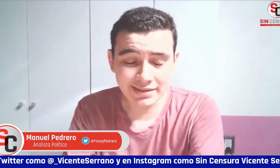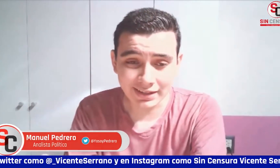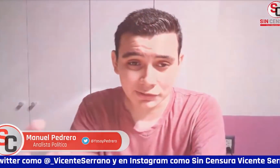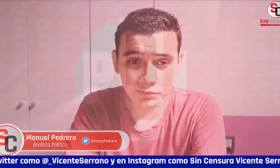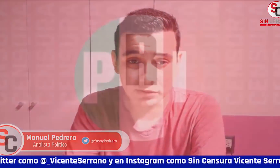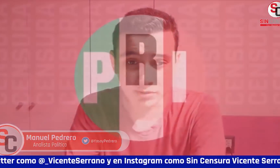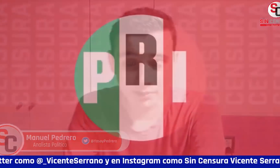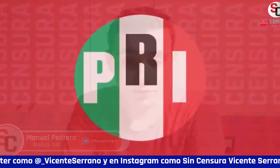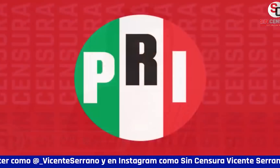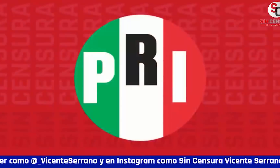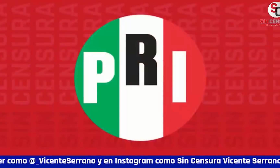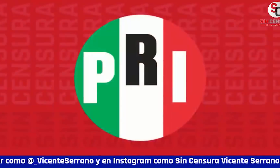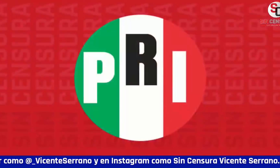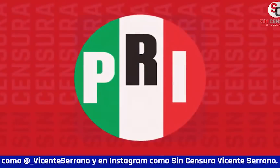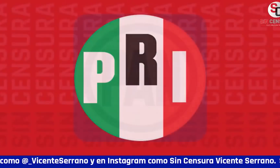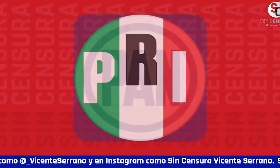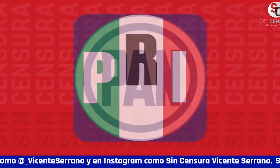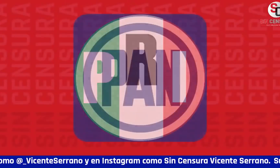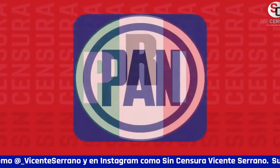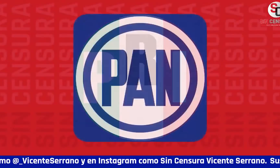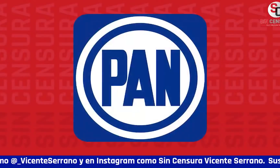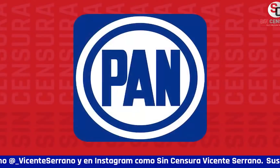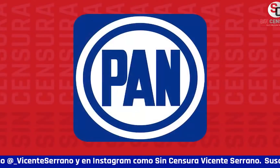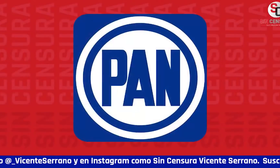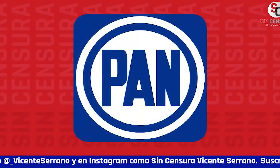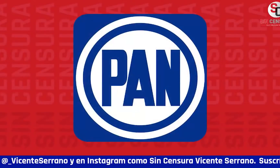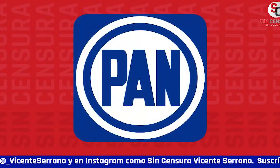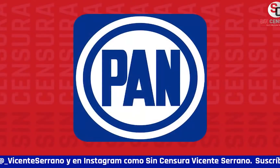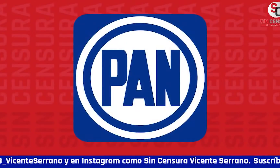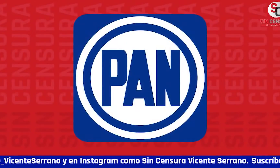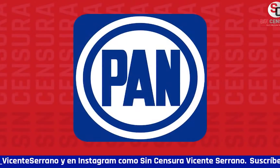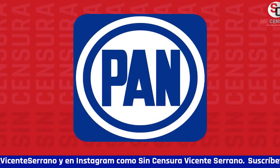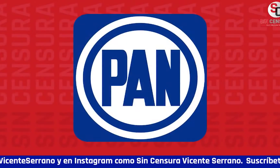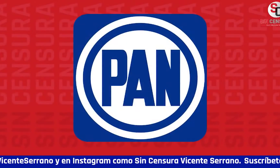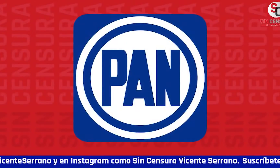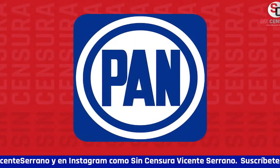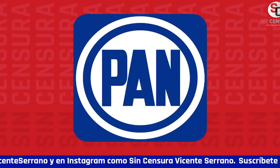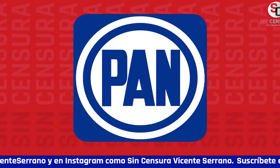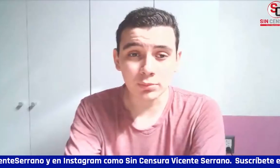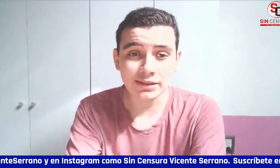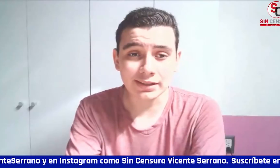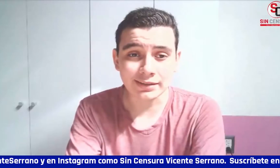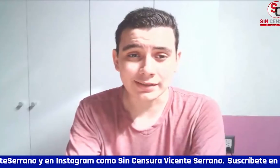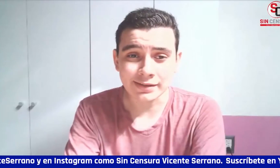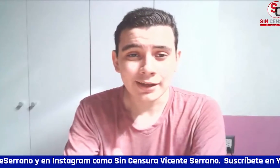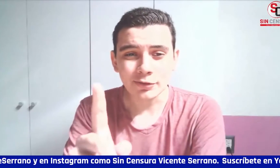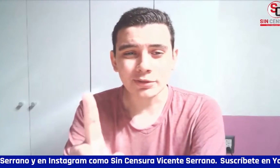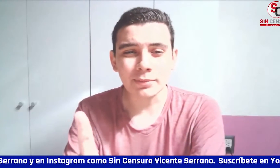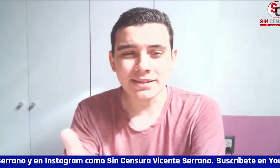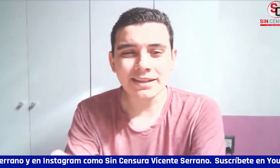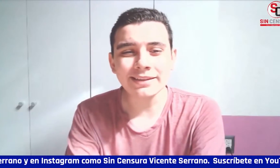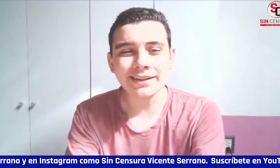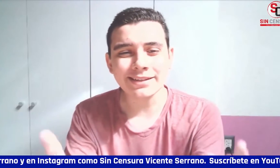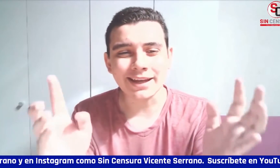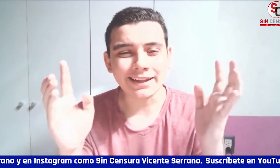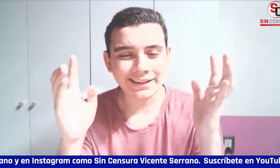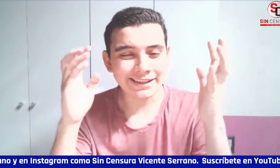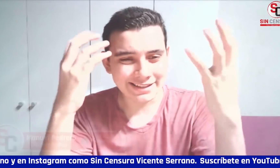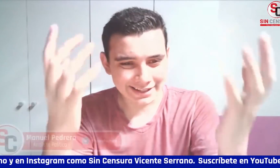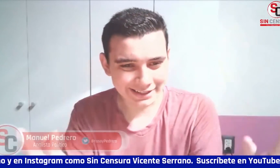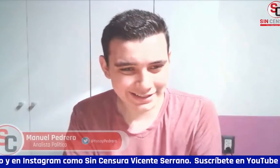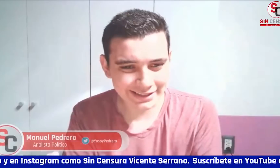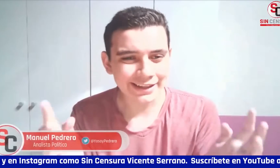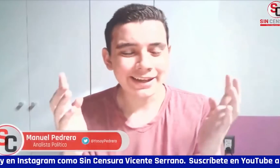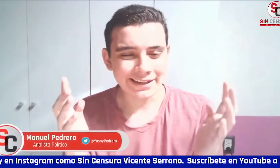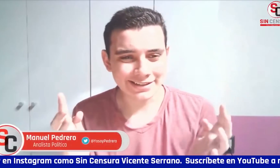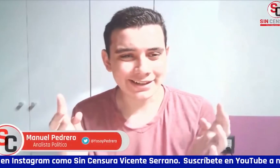Ahora que ya está dentro de los términos constitucionales, eso es un hecho. Una vez establecido el precedente, no hay vuelta de atrás. Lo que más le interesa de